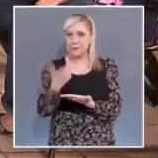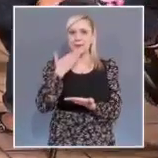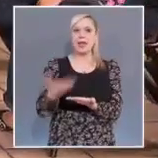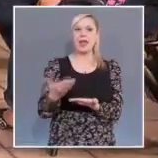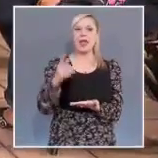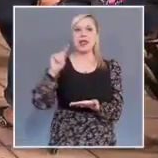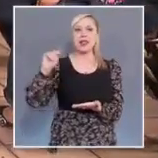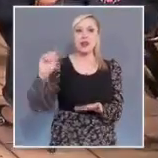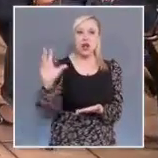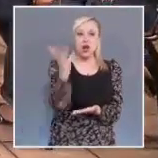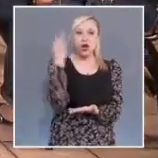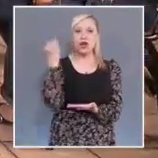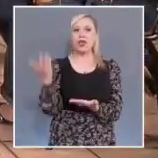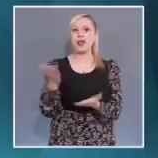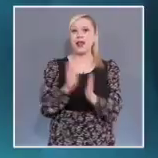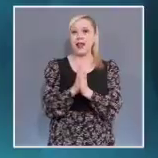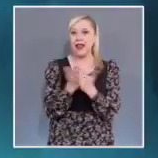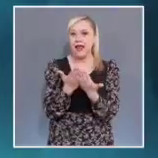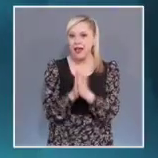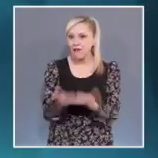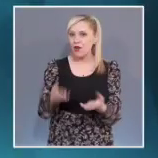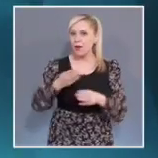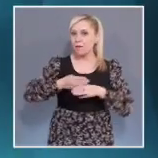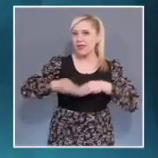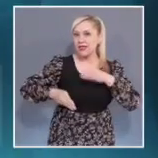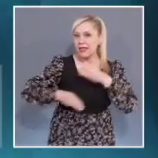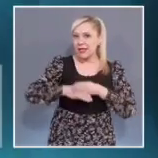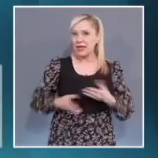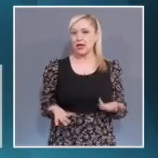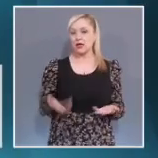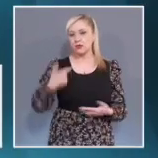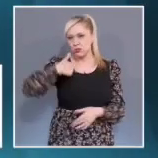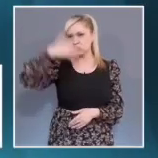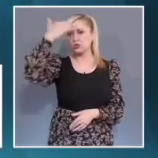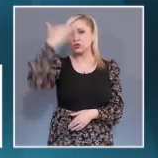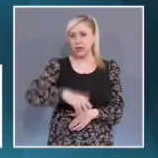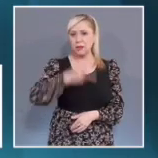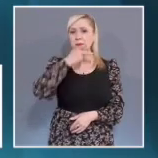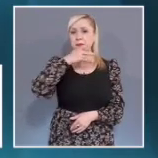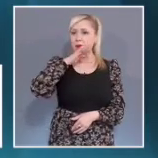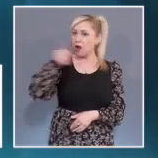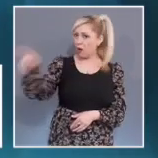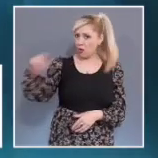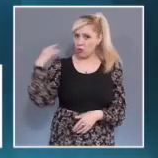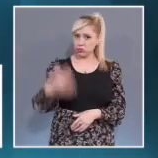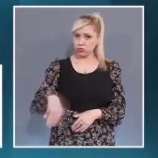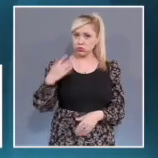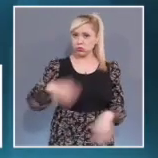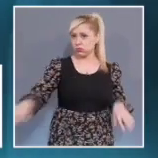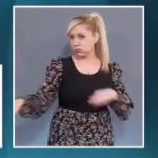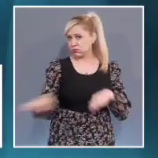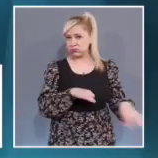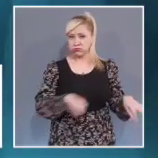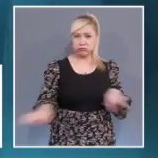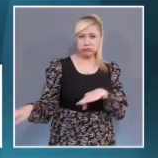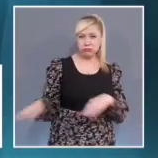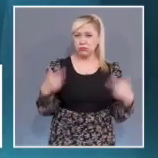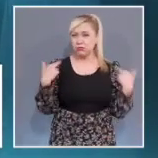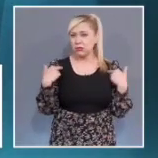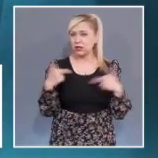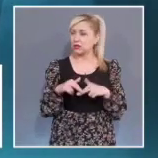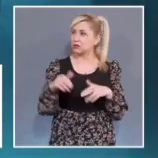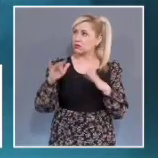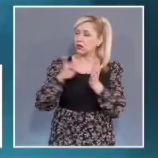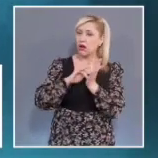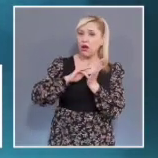materiales. Reconocemos como padres de familia la labor docente como parte fundamental para el pleno desarrollo de